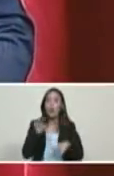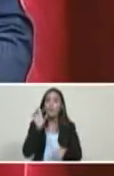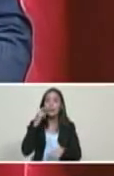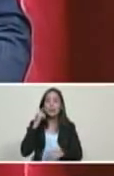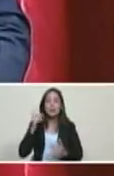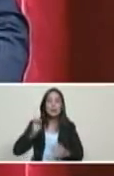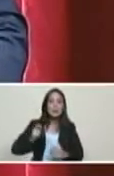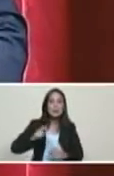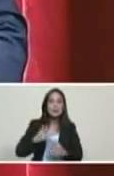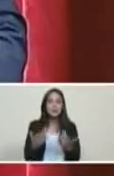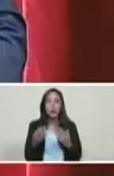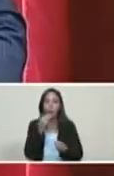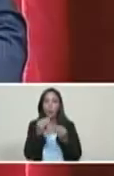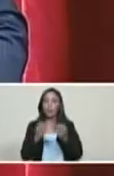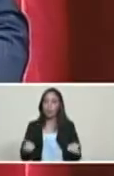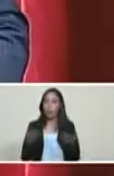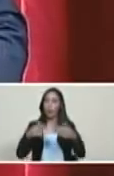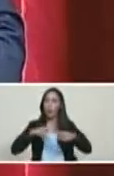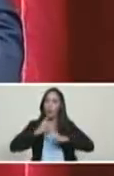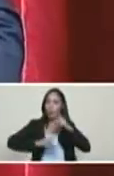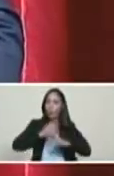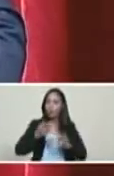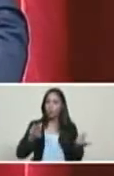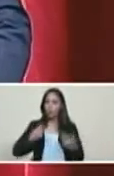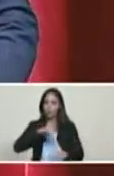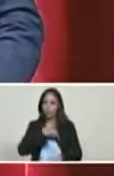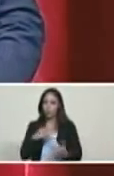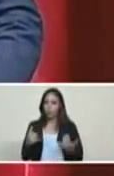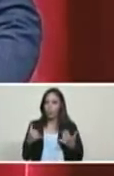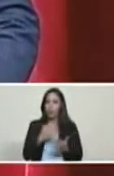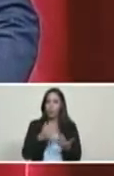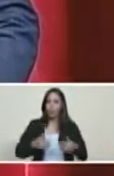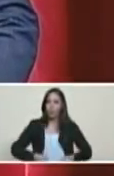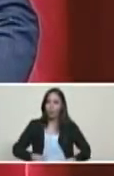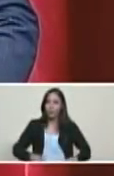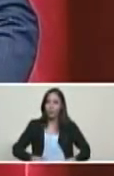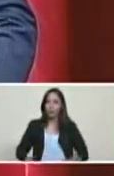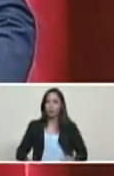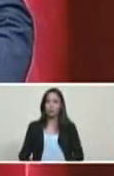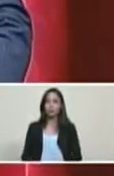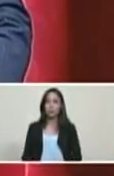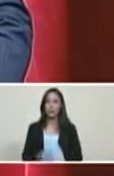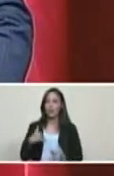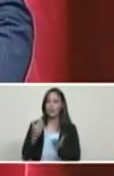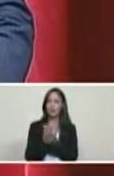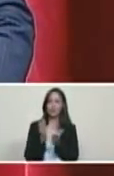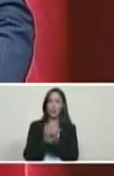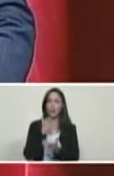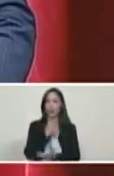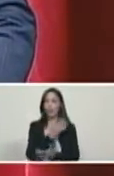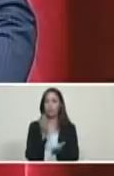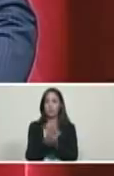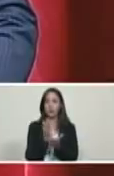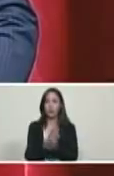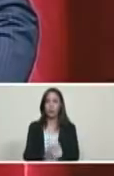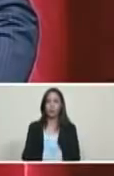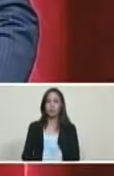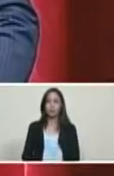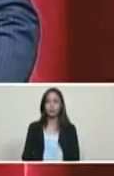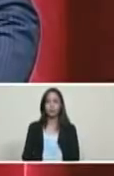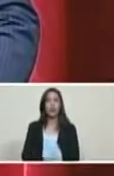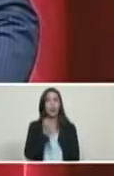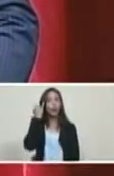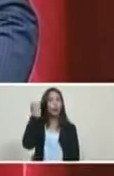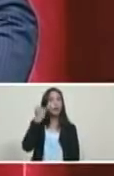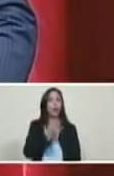necesita, con esfuerzo propio. Yo siempre lo digo, con el programa de